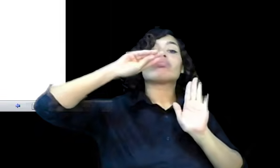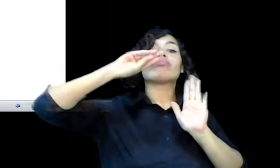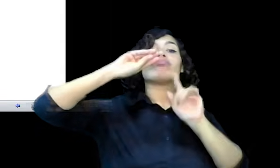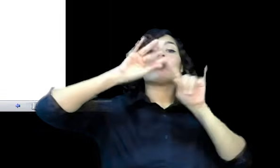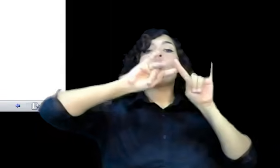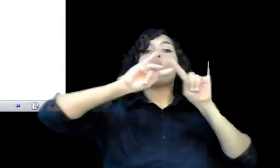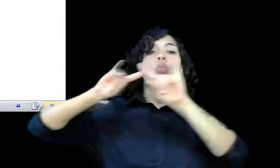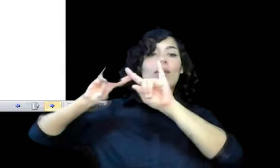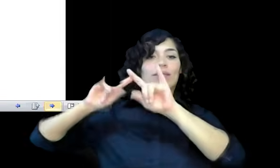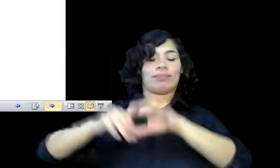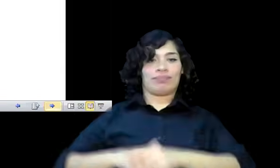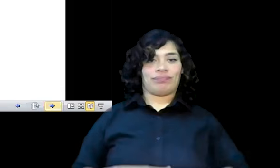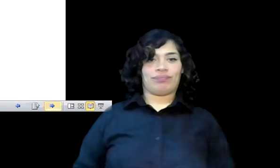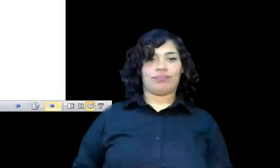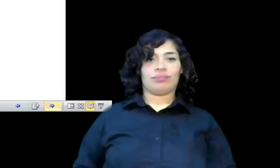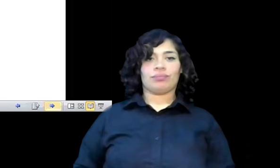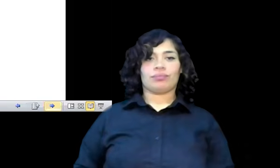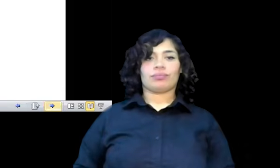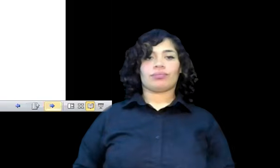RELI.